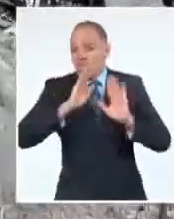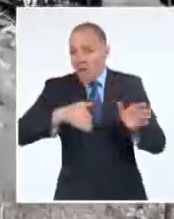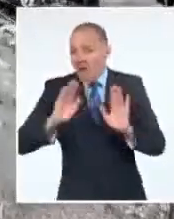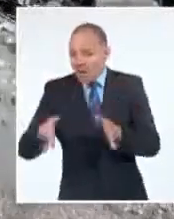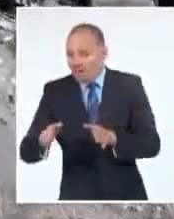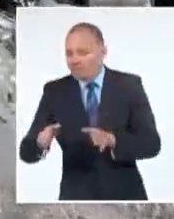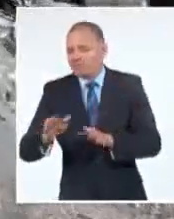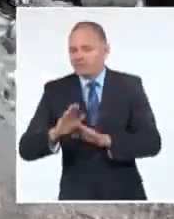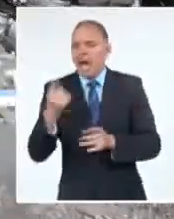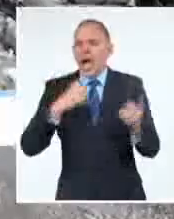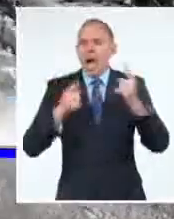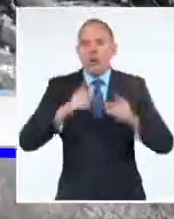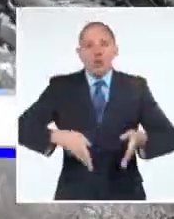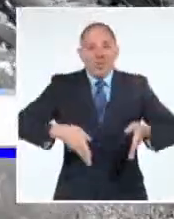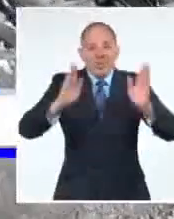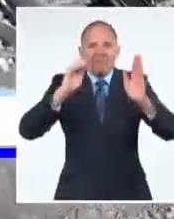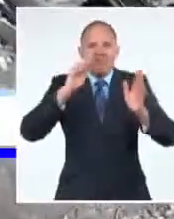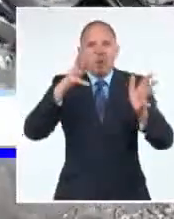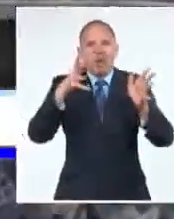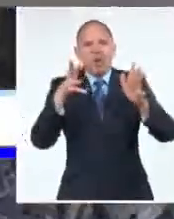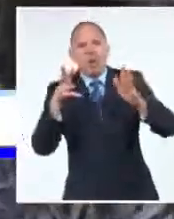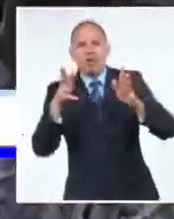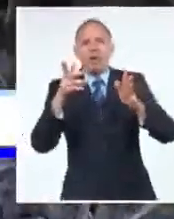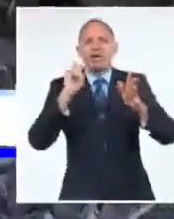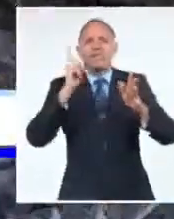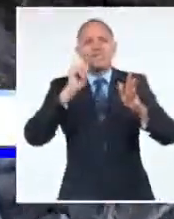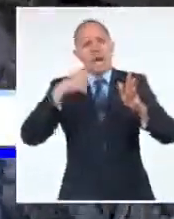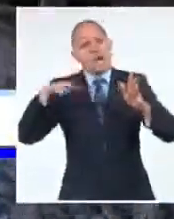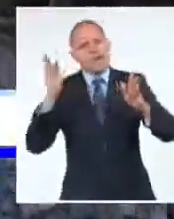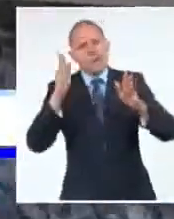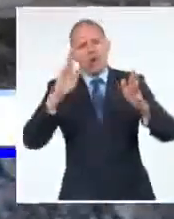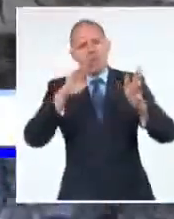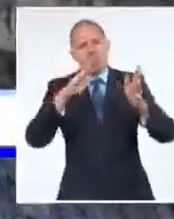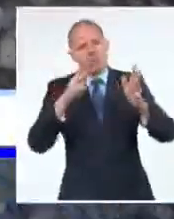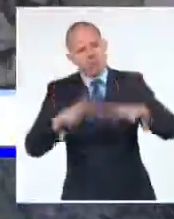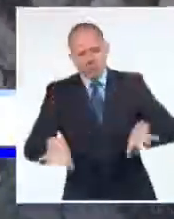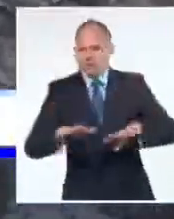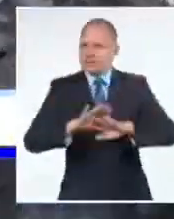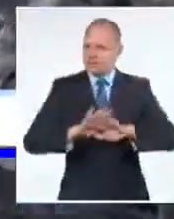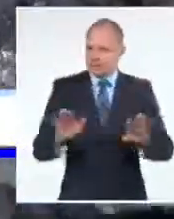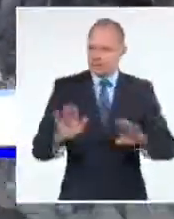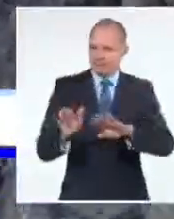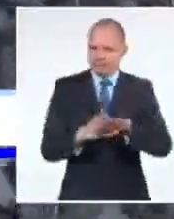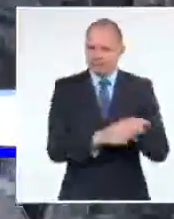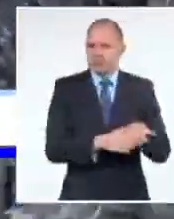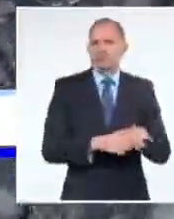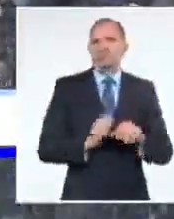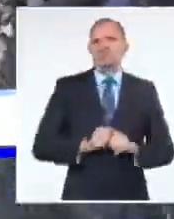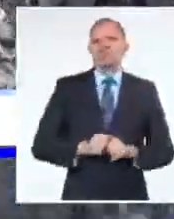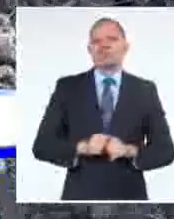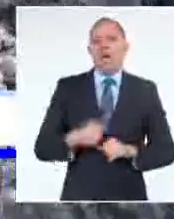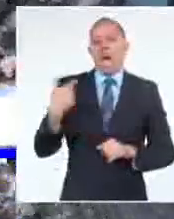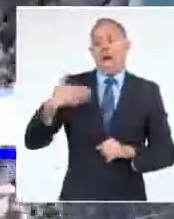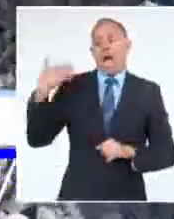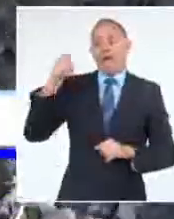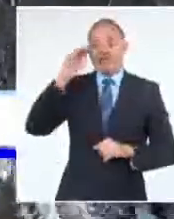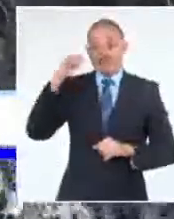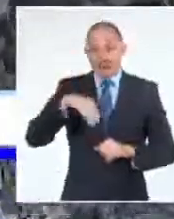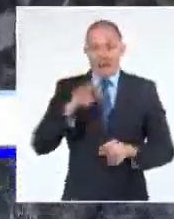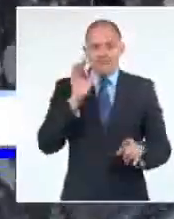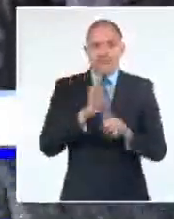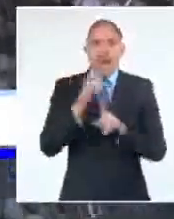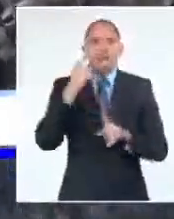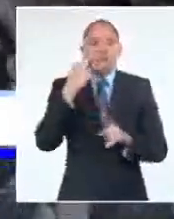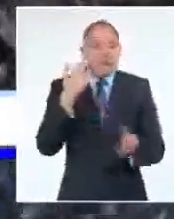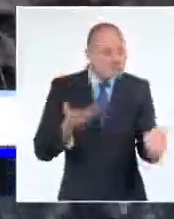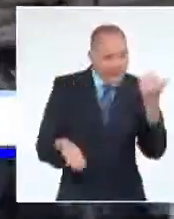los edificios parcial o totalmente dañados que aún continúan en pie. Los trabajos iniciaron tras suspenderse las operaciones de rescate en algunos